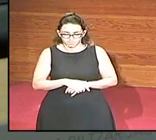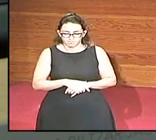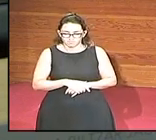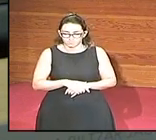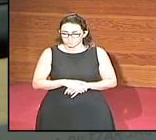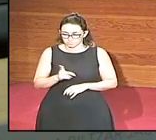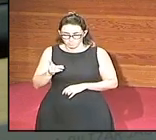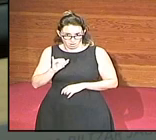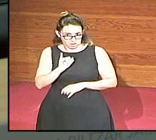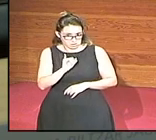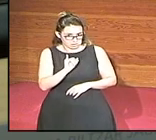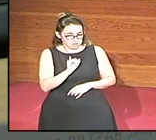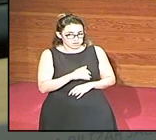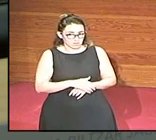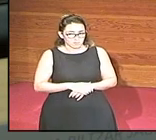existen.